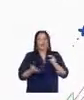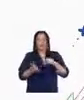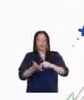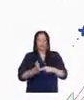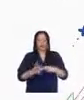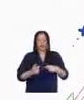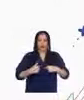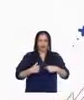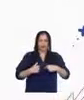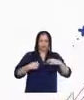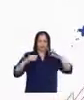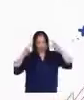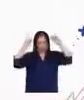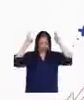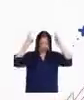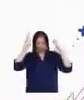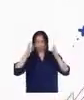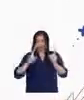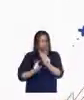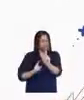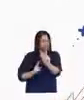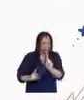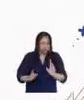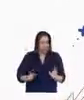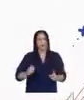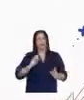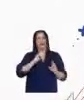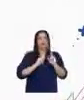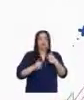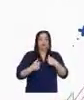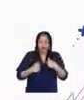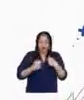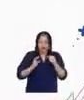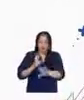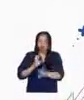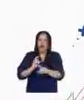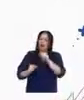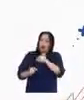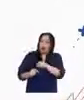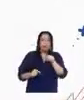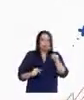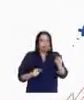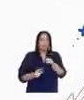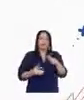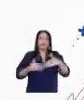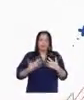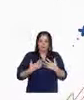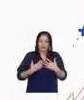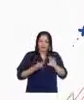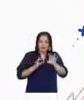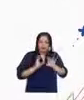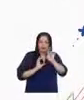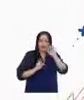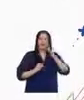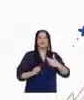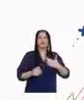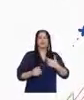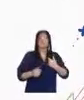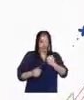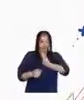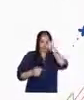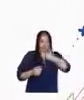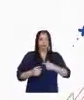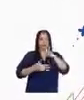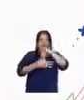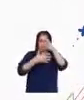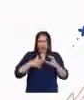que estás confundida o confundido. ¡No! Significa que estás descubriéndote. Así que siéntete tranquilo, que las cuatro familias